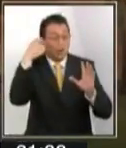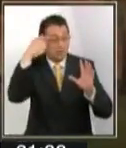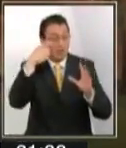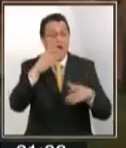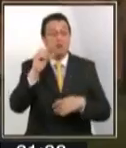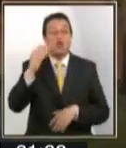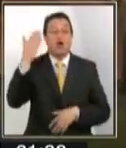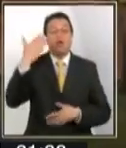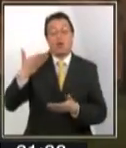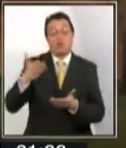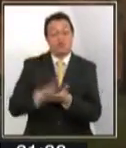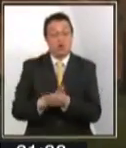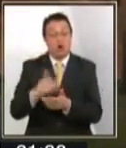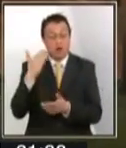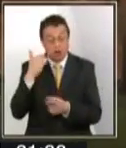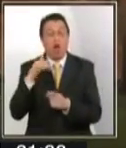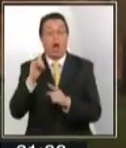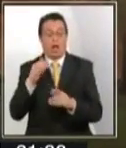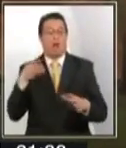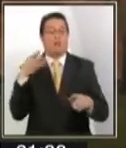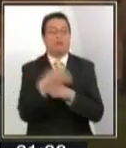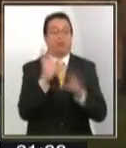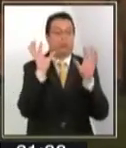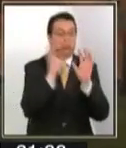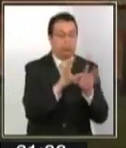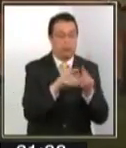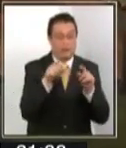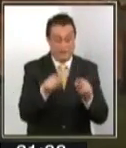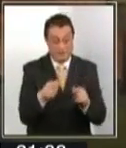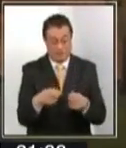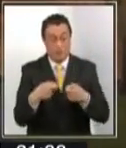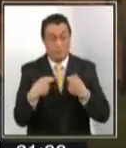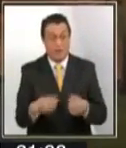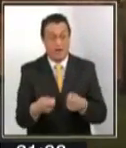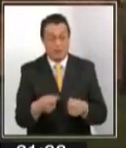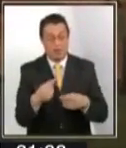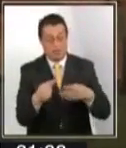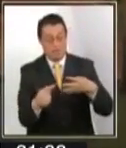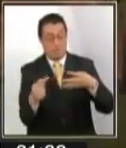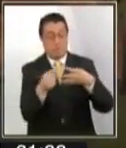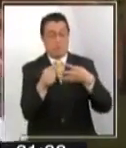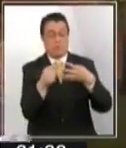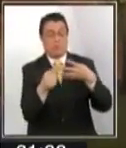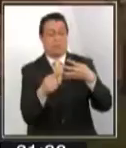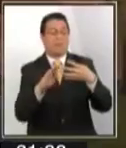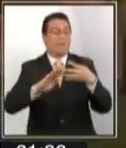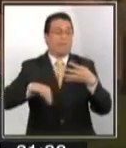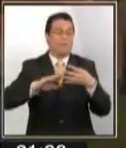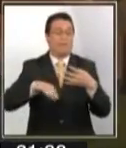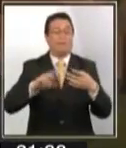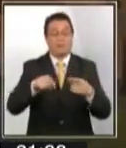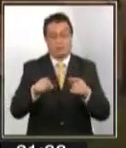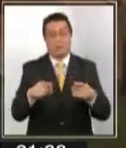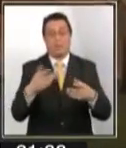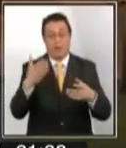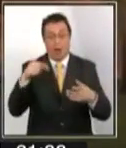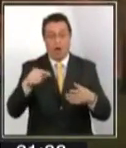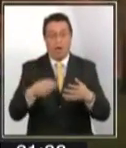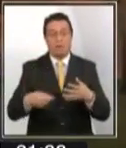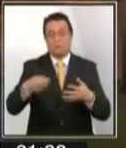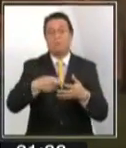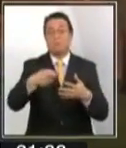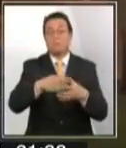muy poquito. Eso ha significado que los recursos que se destinan, las prioridades, la agenda de distintos